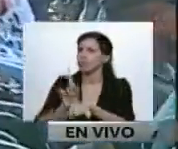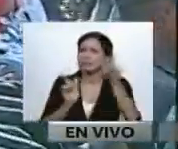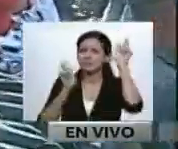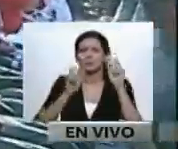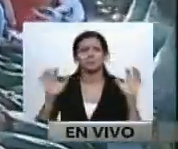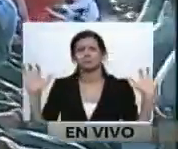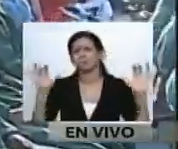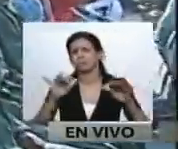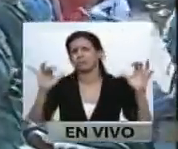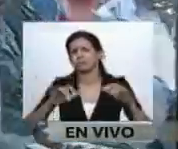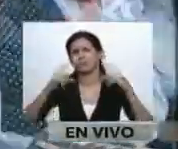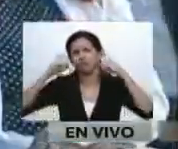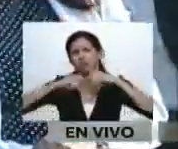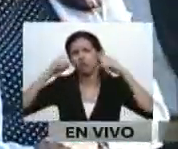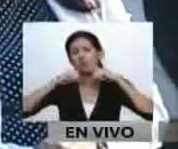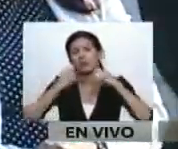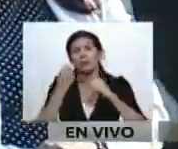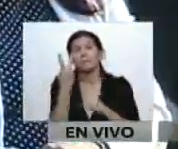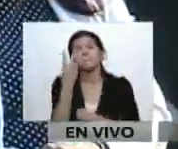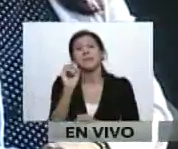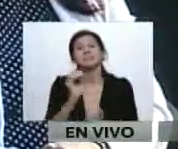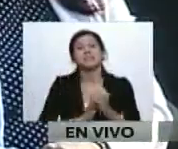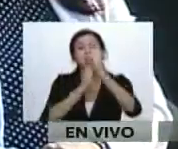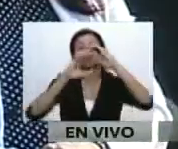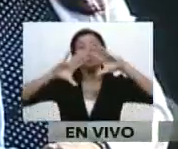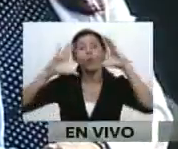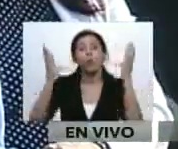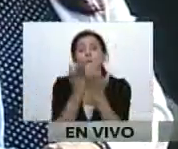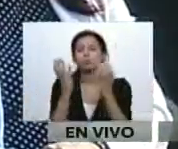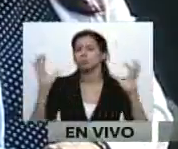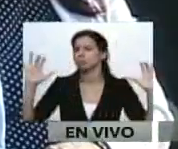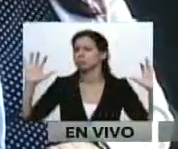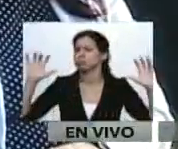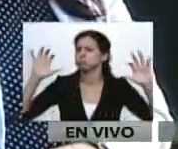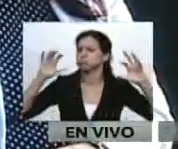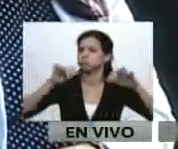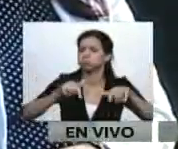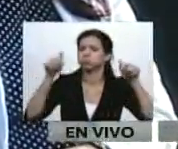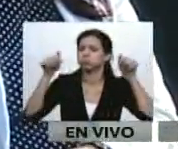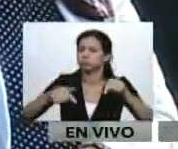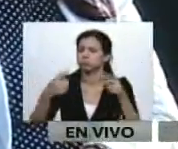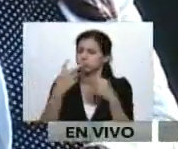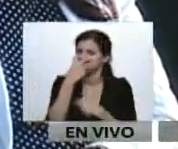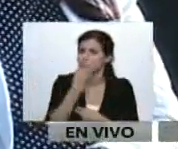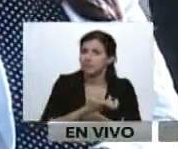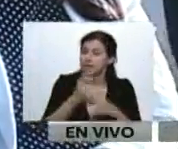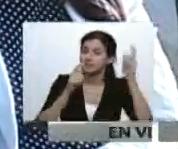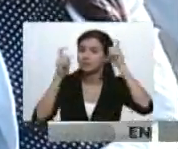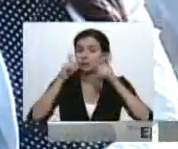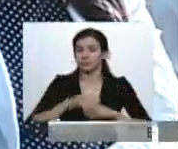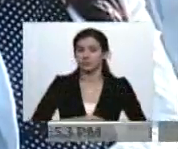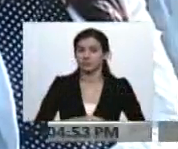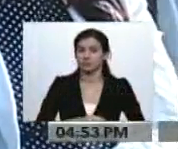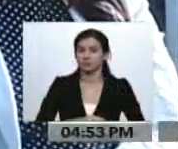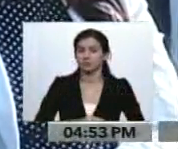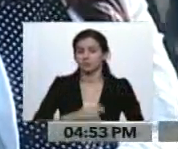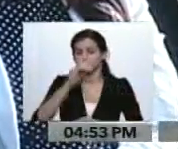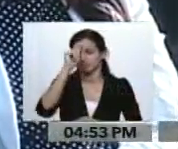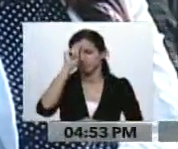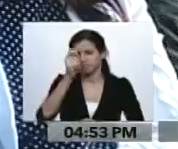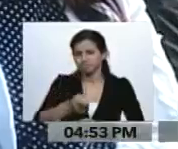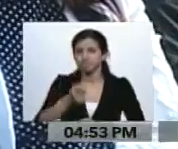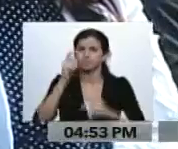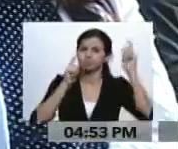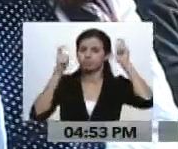Chávez. Más de una veintena de líderes vinieron de diversos lugares del mundo a presentarle sus respetos al comandante